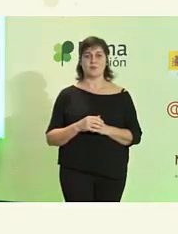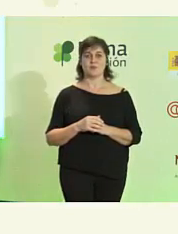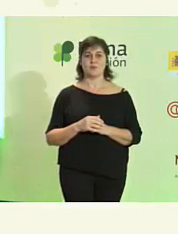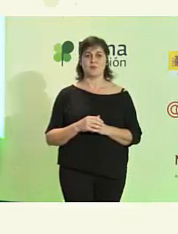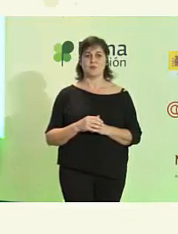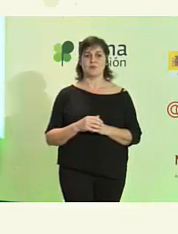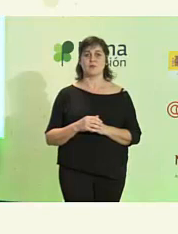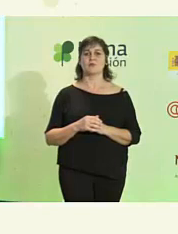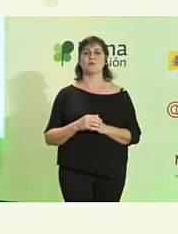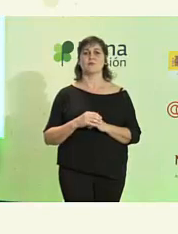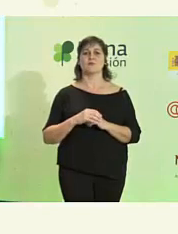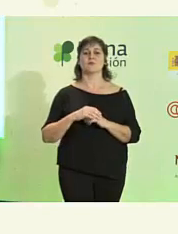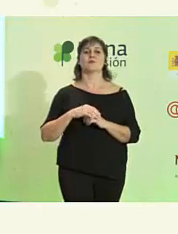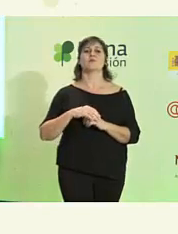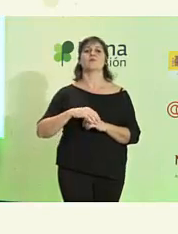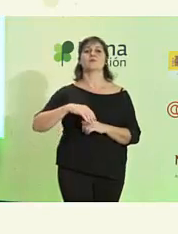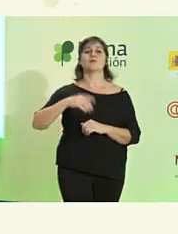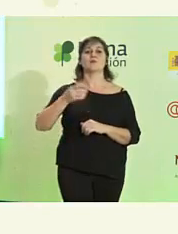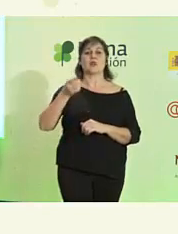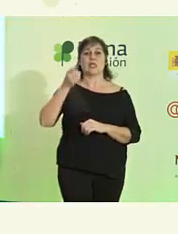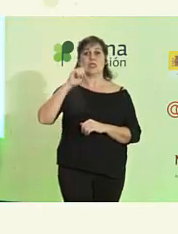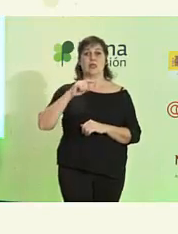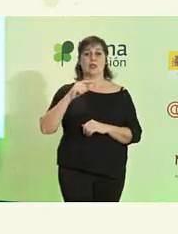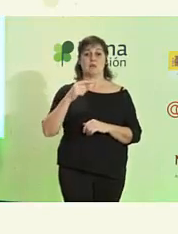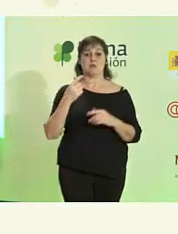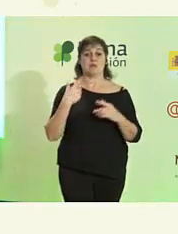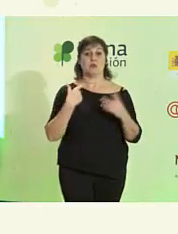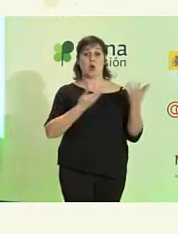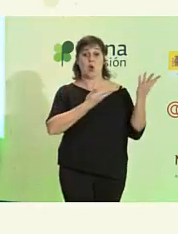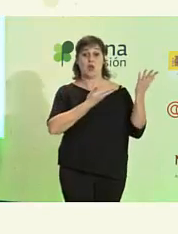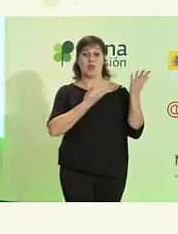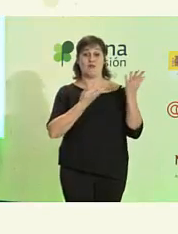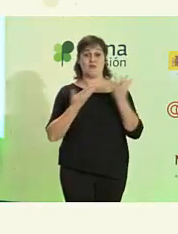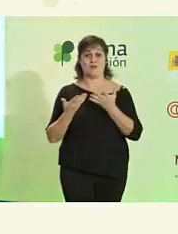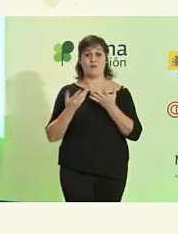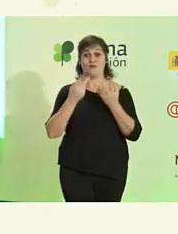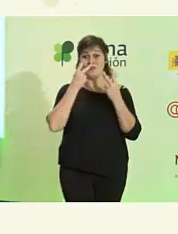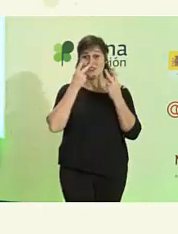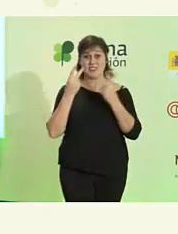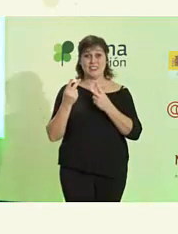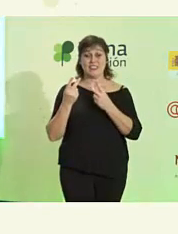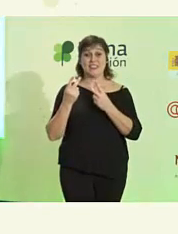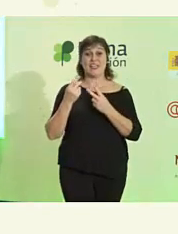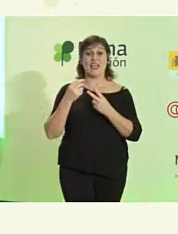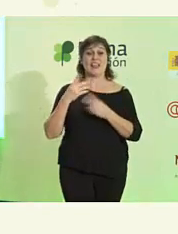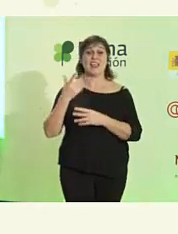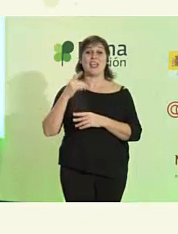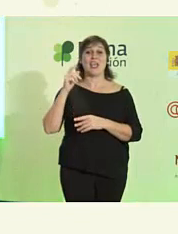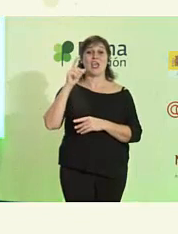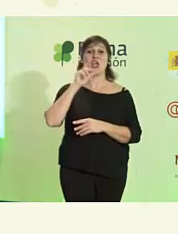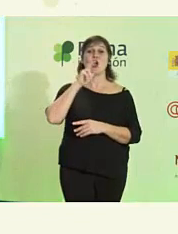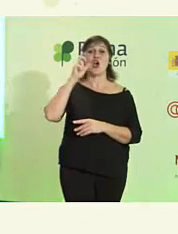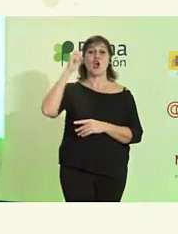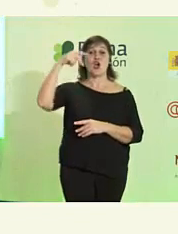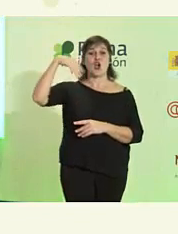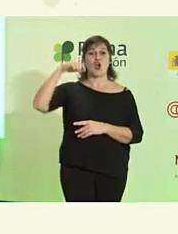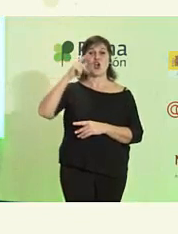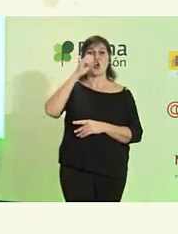Y respecto a las visitas de Hong Kong y Macao, fuimos a las